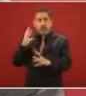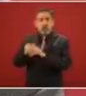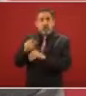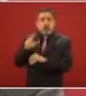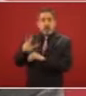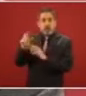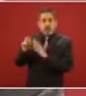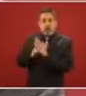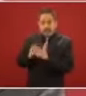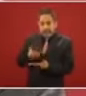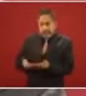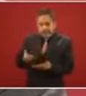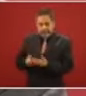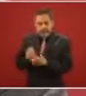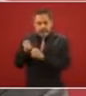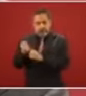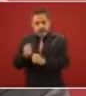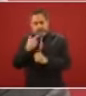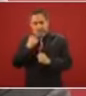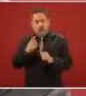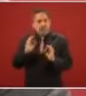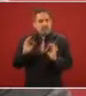meses.